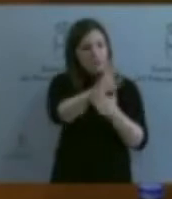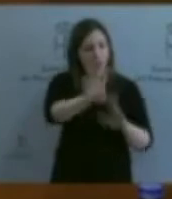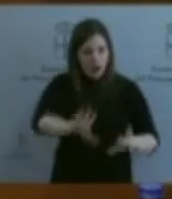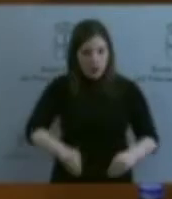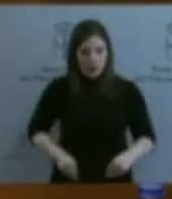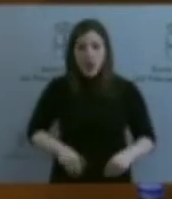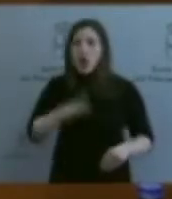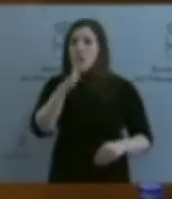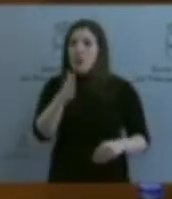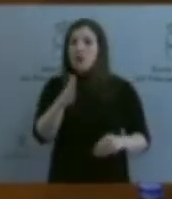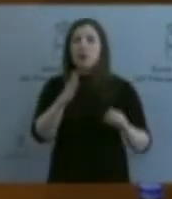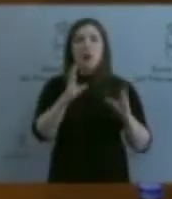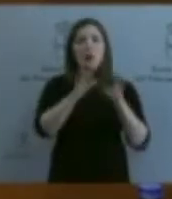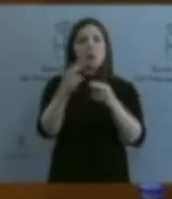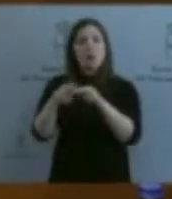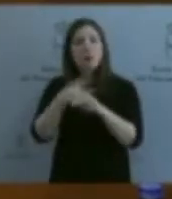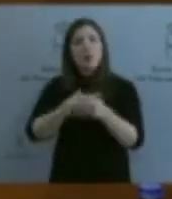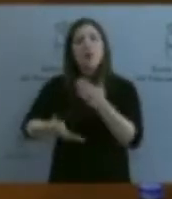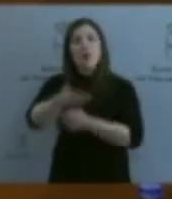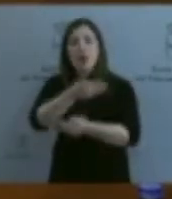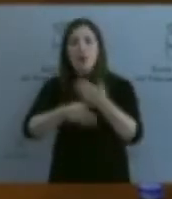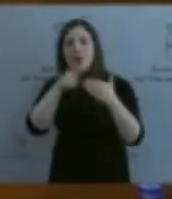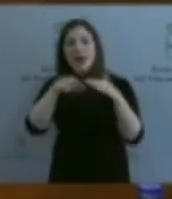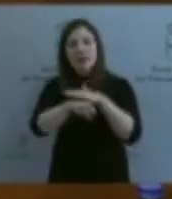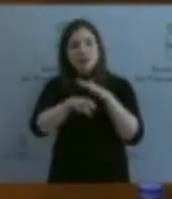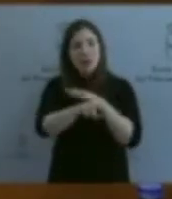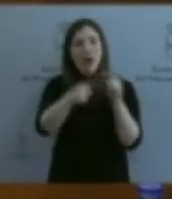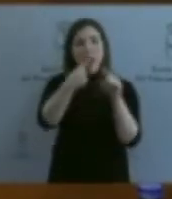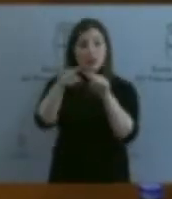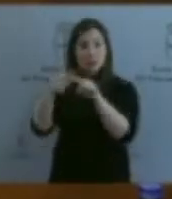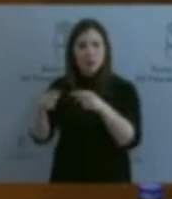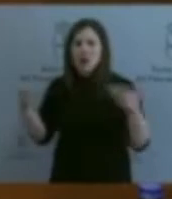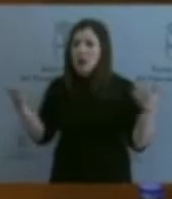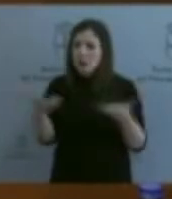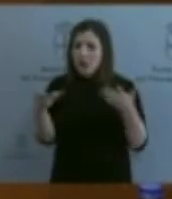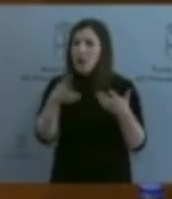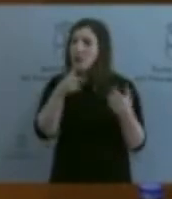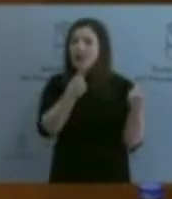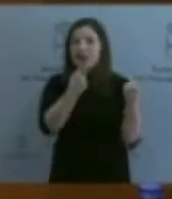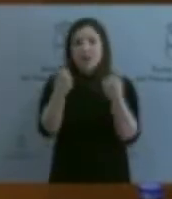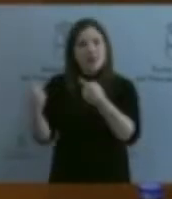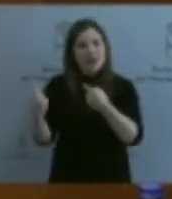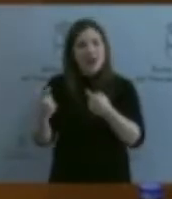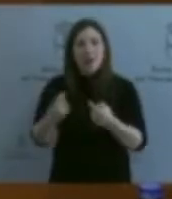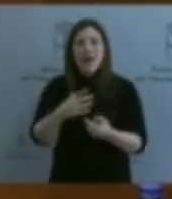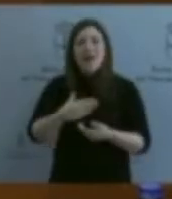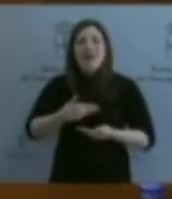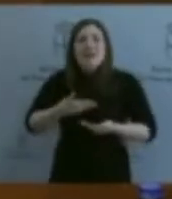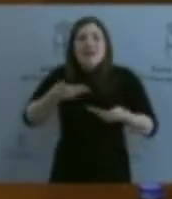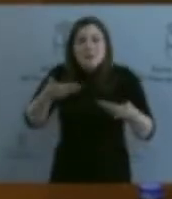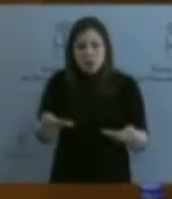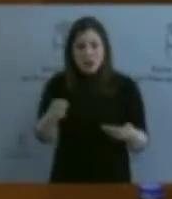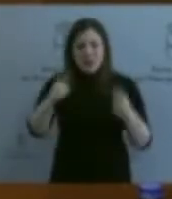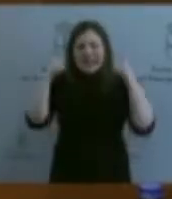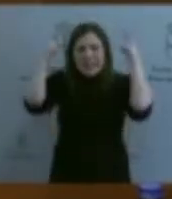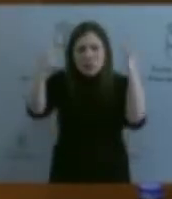gestionar aspectos de esta emergencia que requiere la mejor disposición y el máximo esfuerzo por parte de todos y todas. Y como bien sabe el Gobierno,